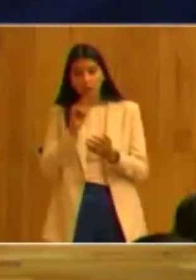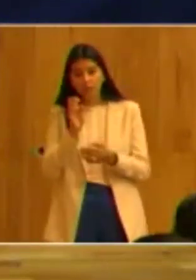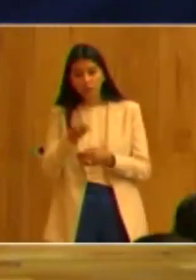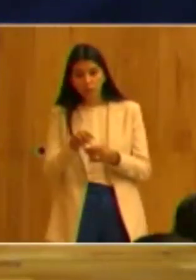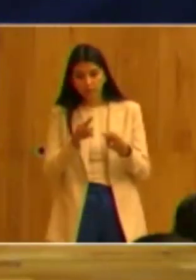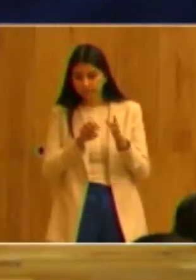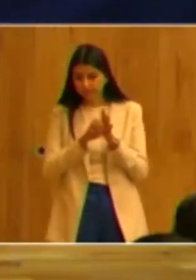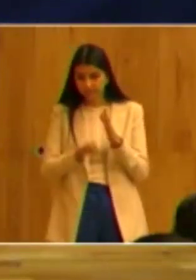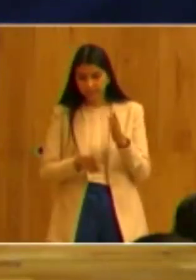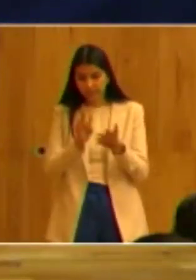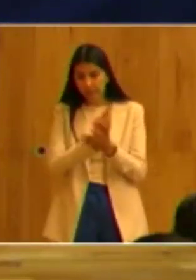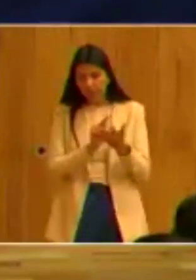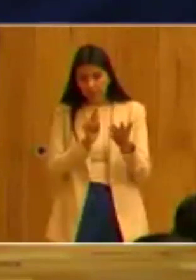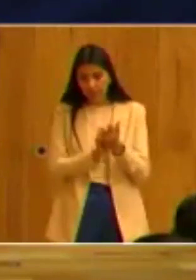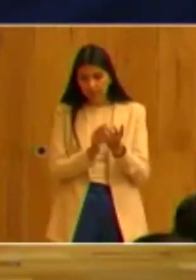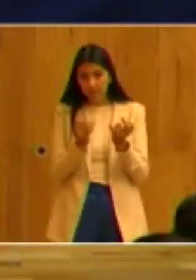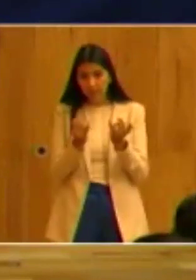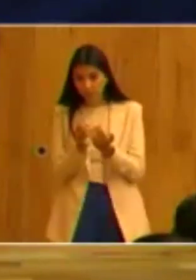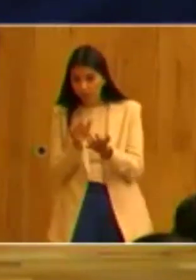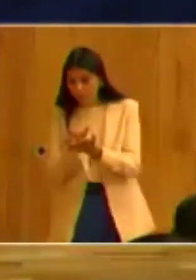y el de imparcialidad.